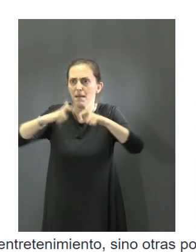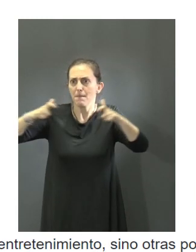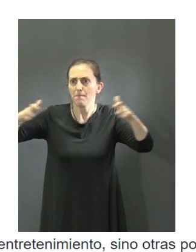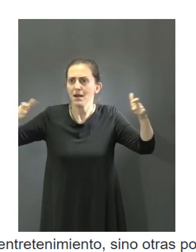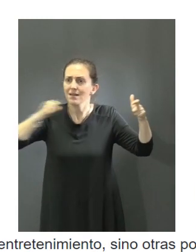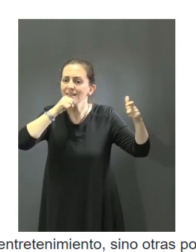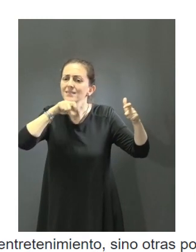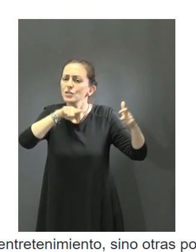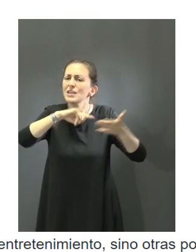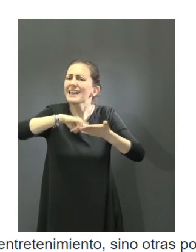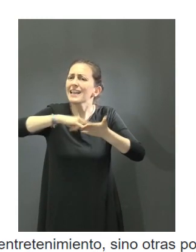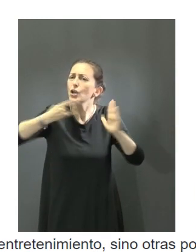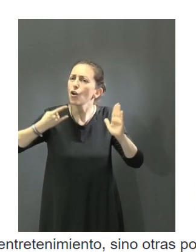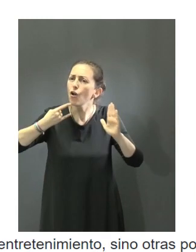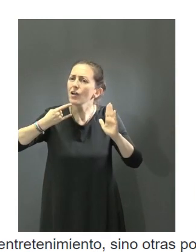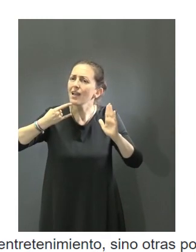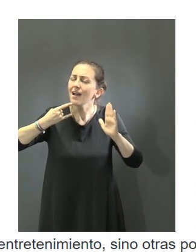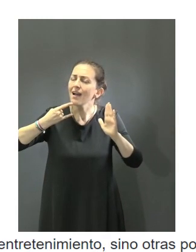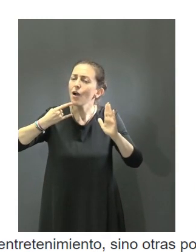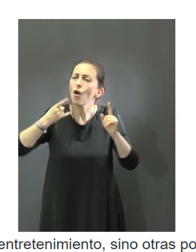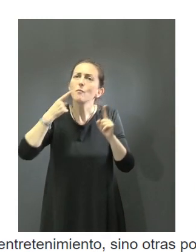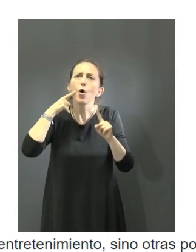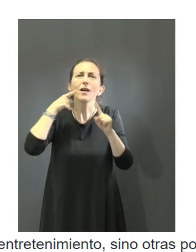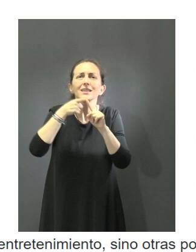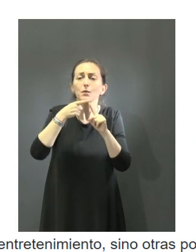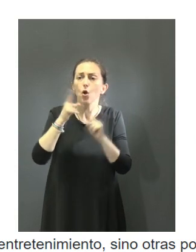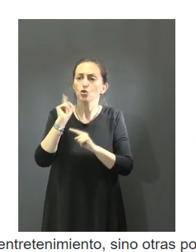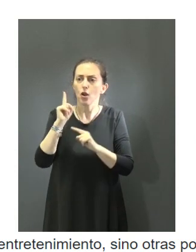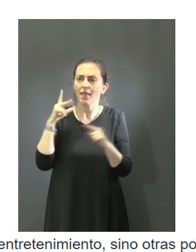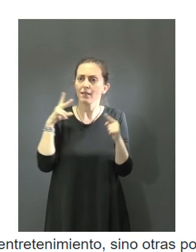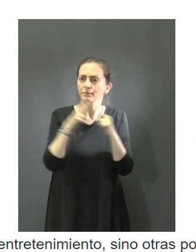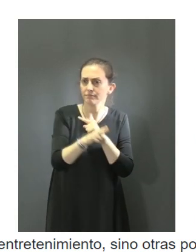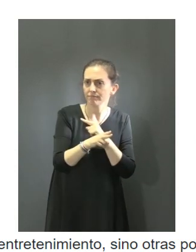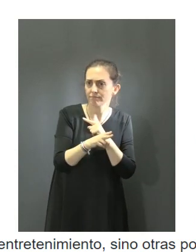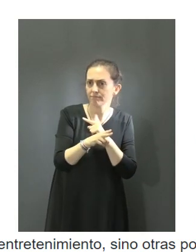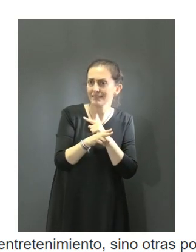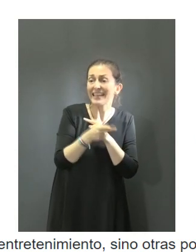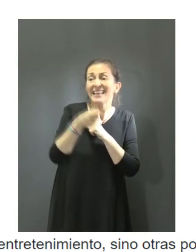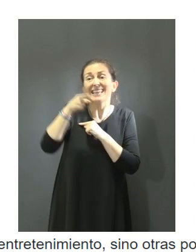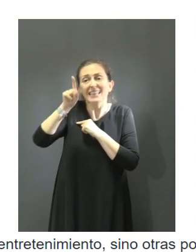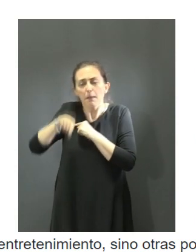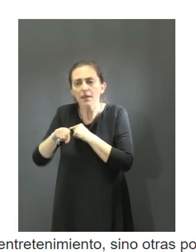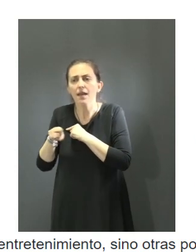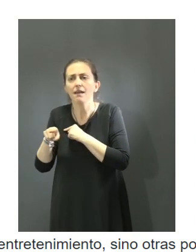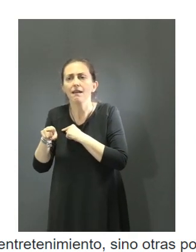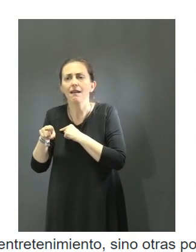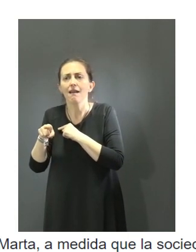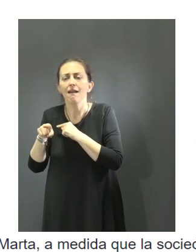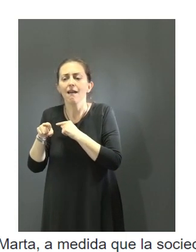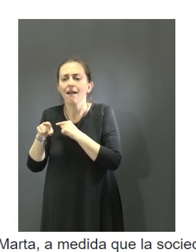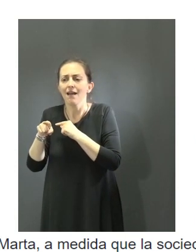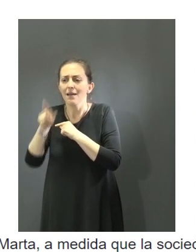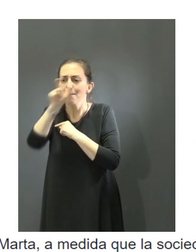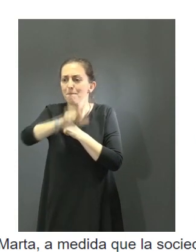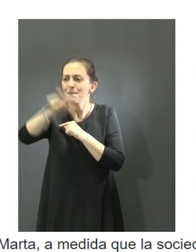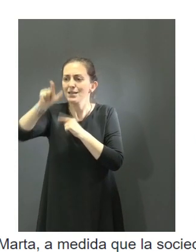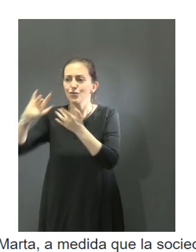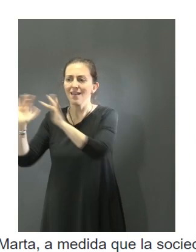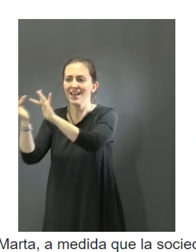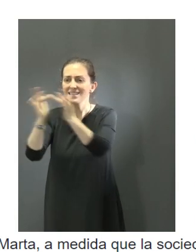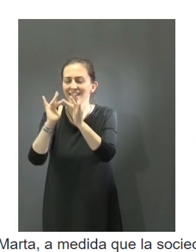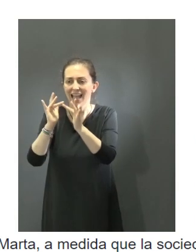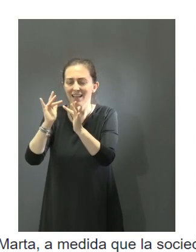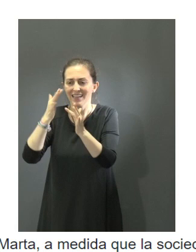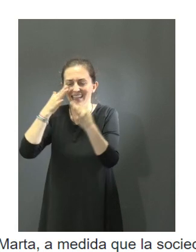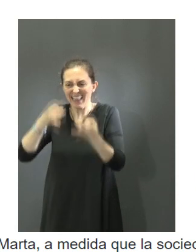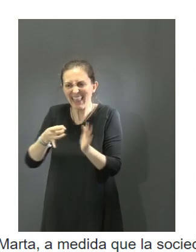de tecnologías para combatir la soledad con la importancia de mantener conexiones humanas significativas, a